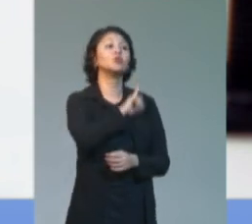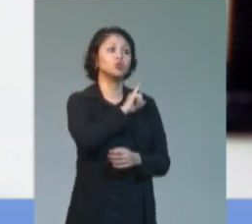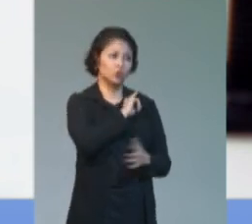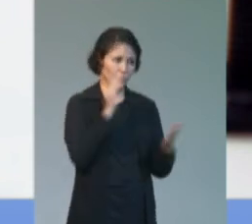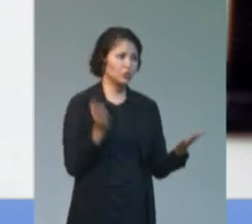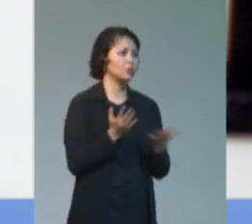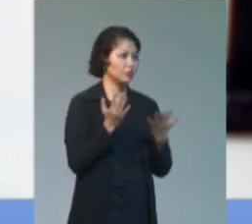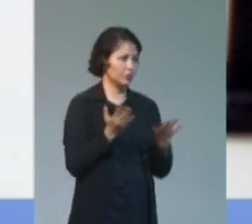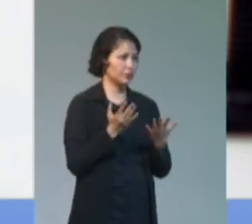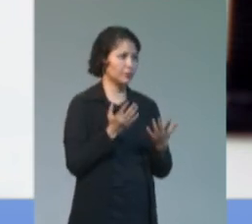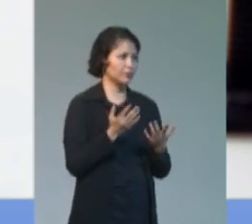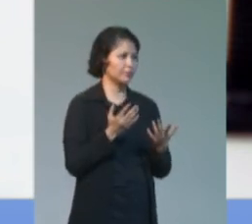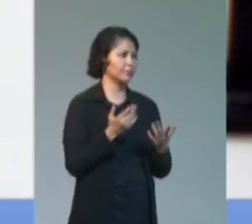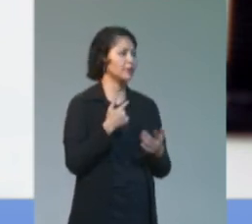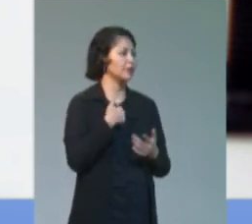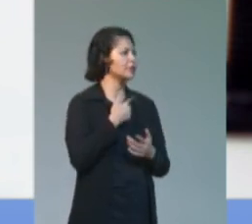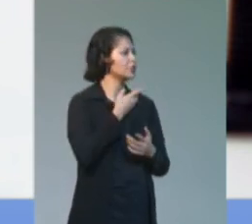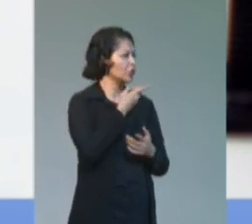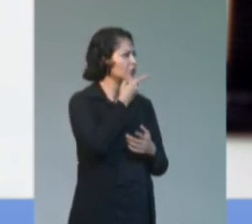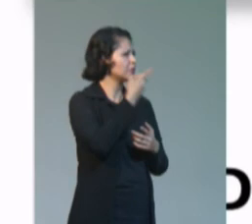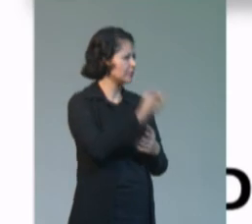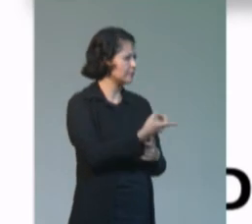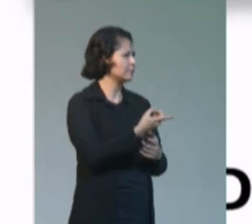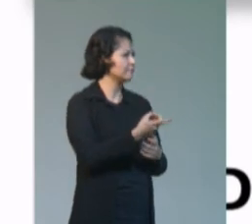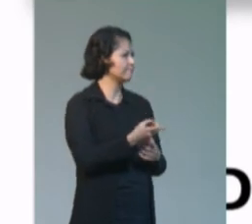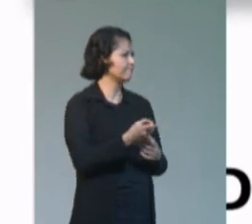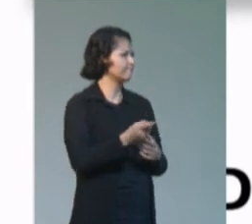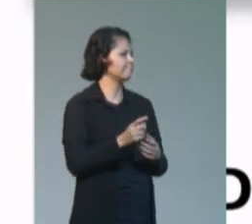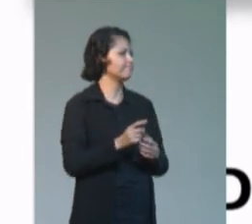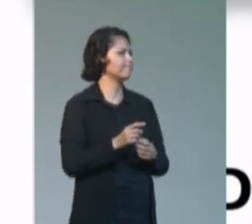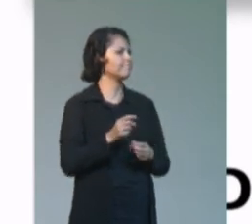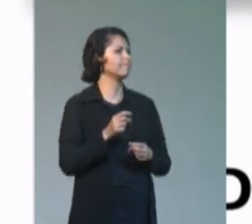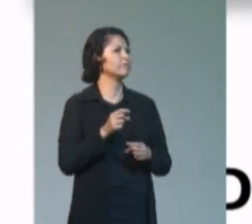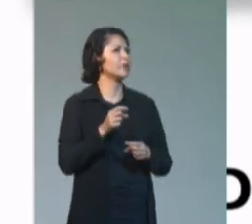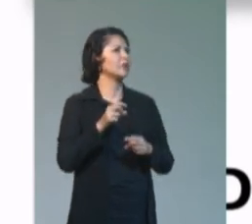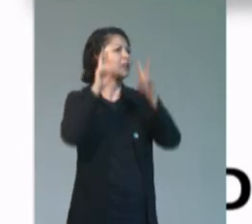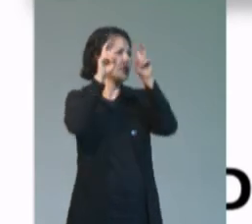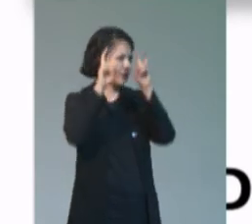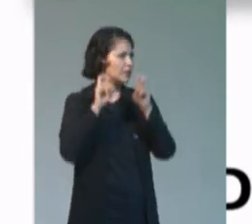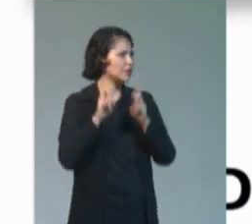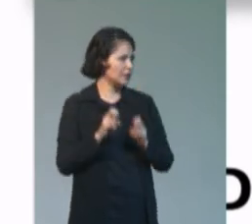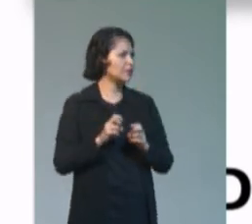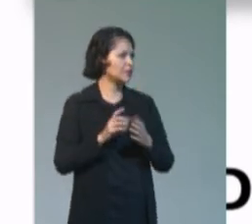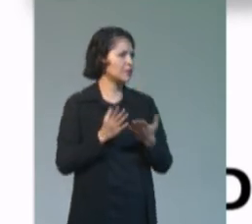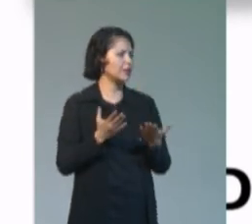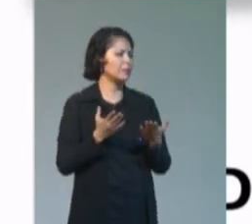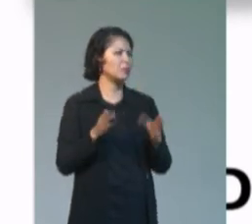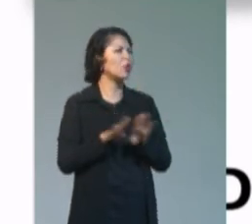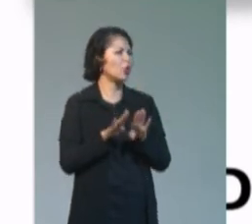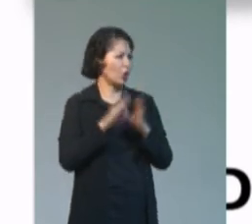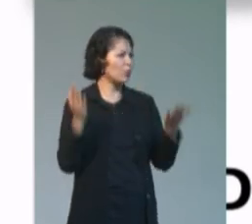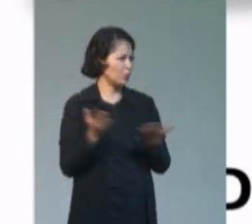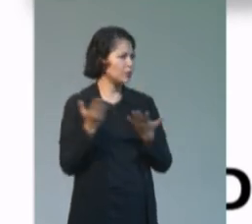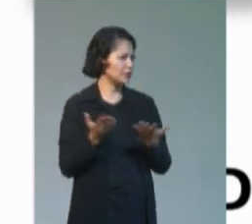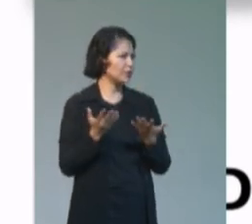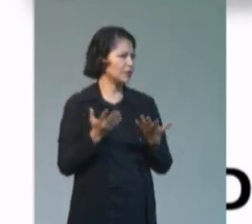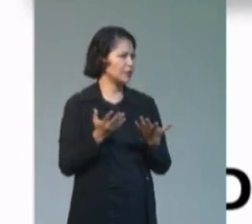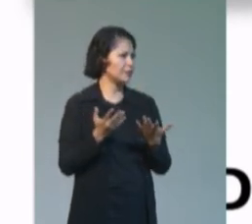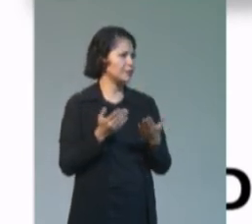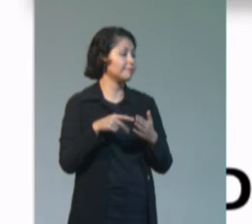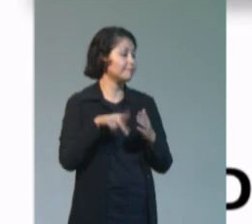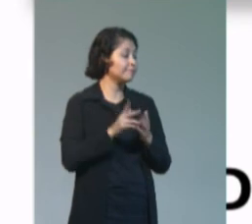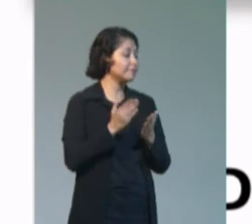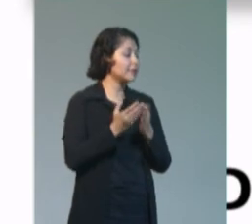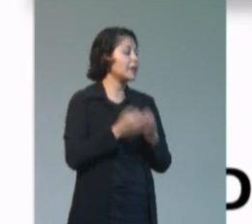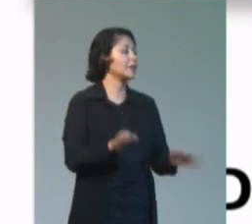les estaba hablando a ustedes bastante tiempo sobre el diseño de las actividades yo creo que al principio y como lo he dicho en el tema